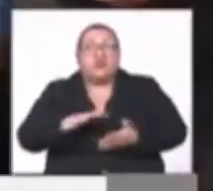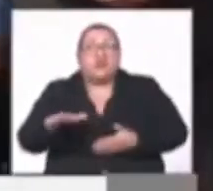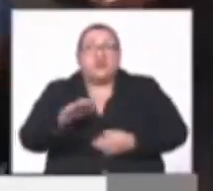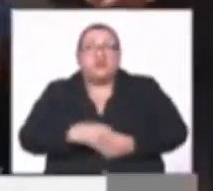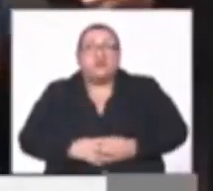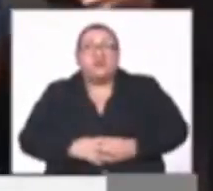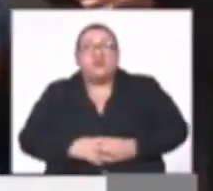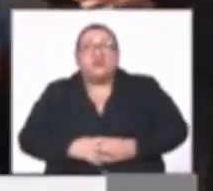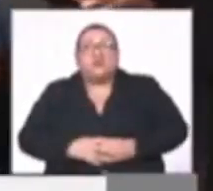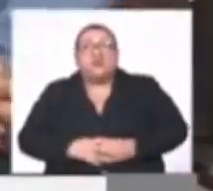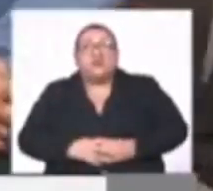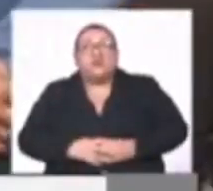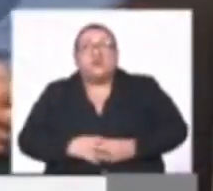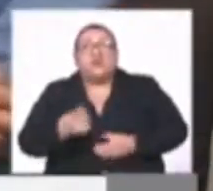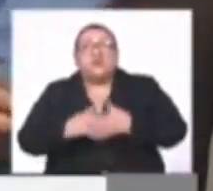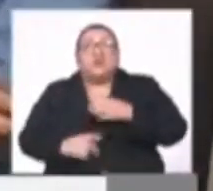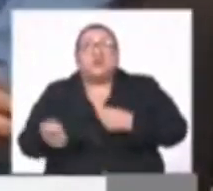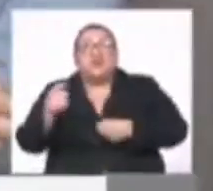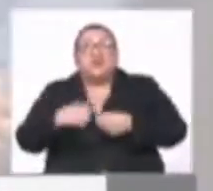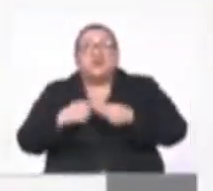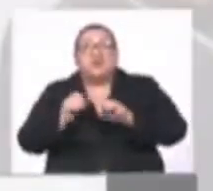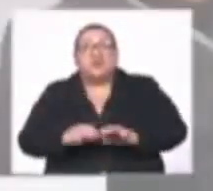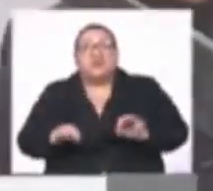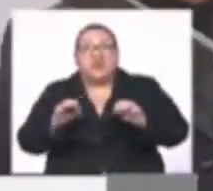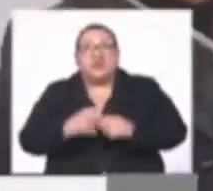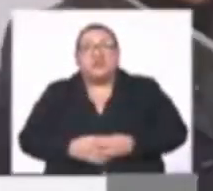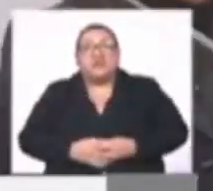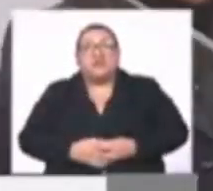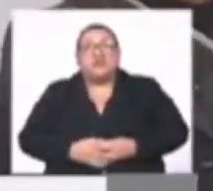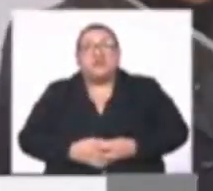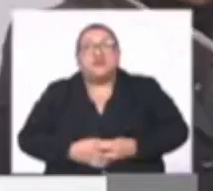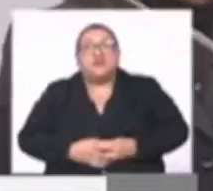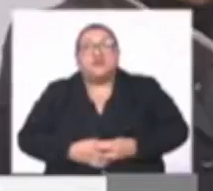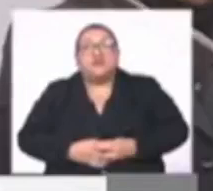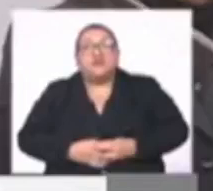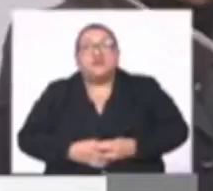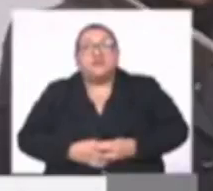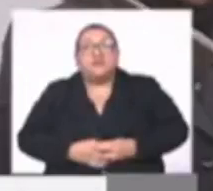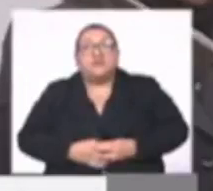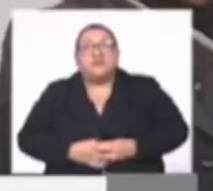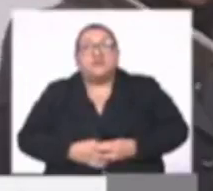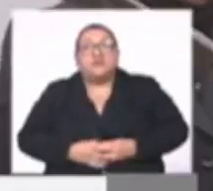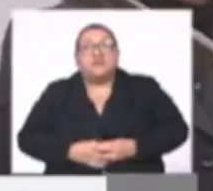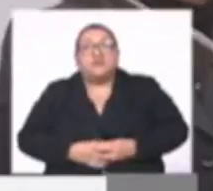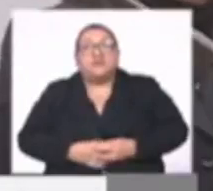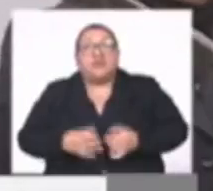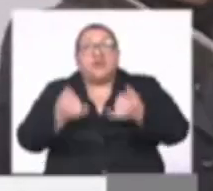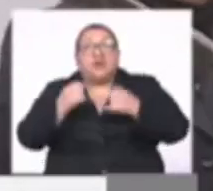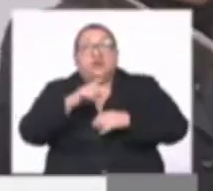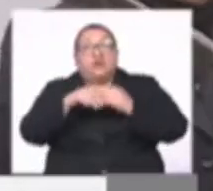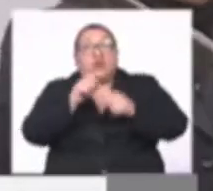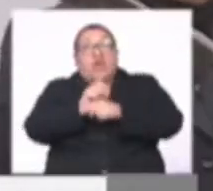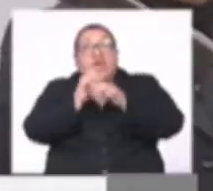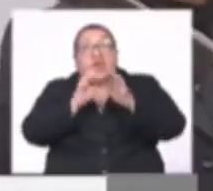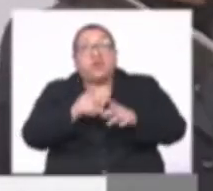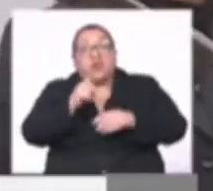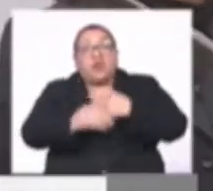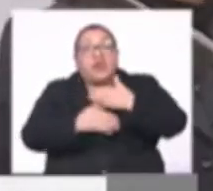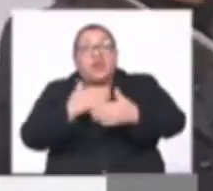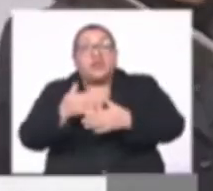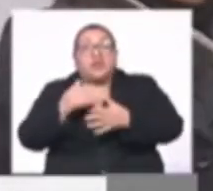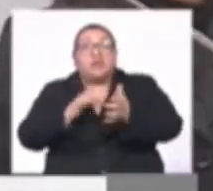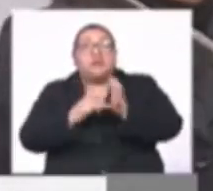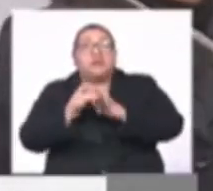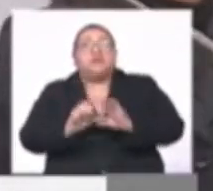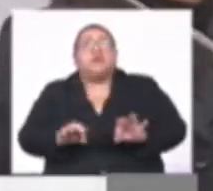educativas que participaron en este acto cívico. Jóvenes estudiantes, ustedes son los herederos de la gloria de